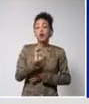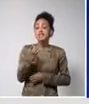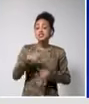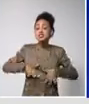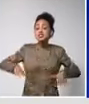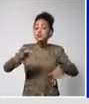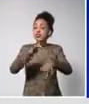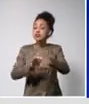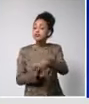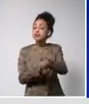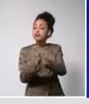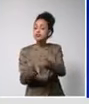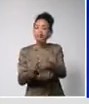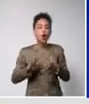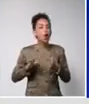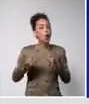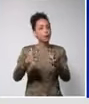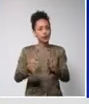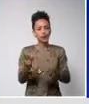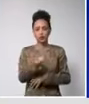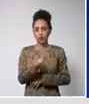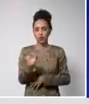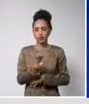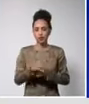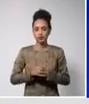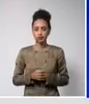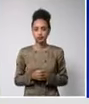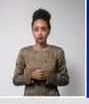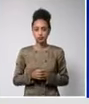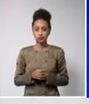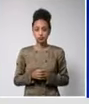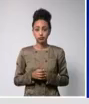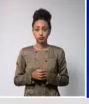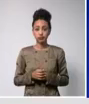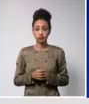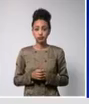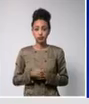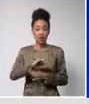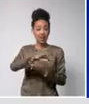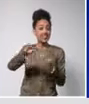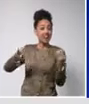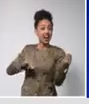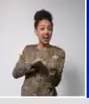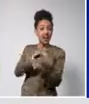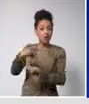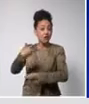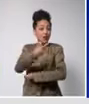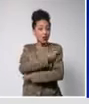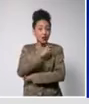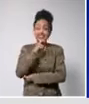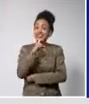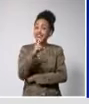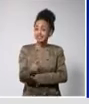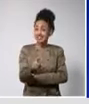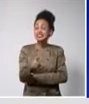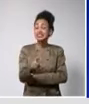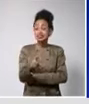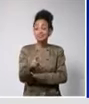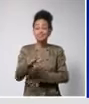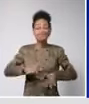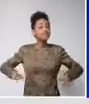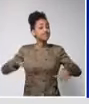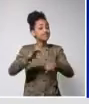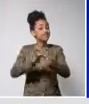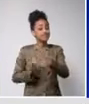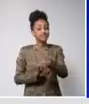epidemiológica es muy compleja. Un traslado difícil, con una logística también complicada. En estos momentos. Una situación epidemiológica muy